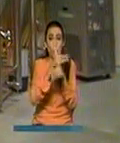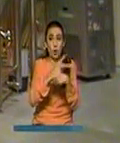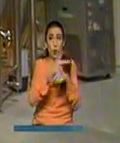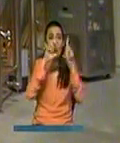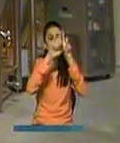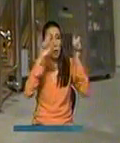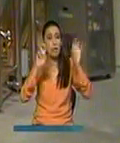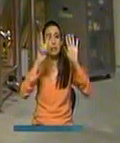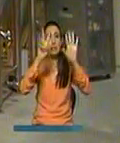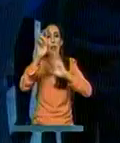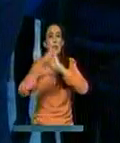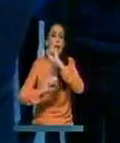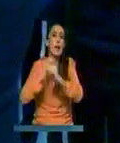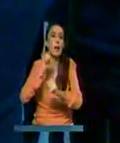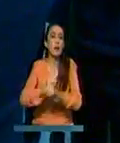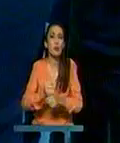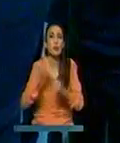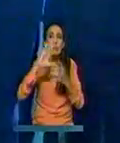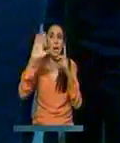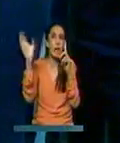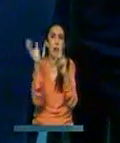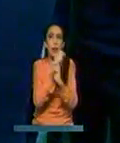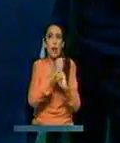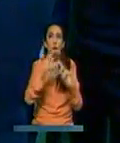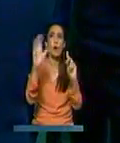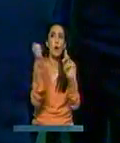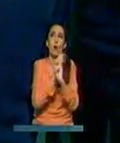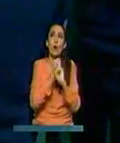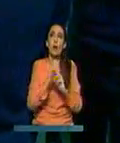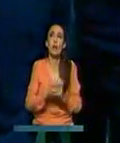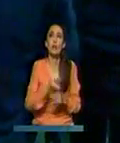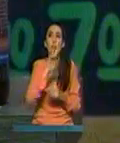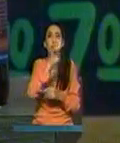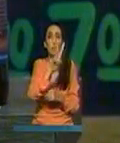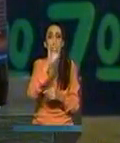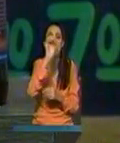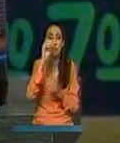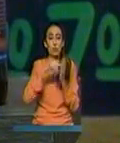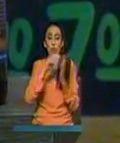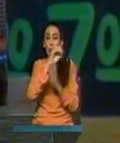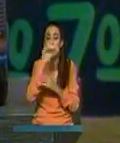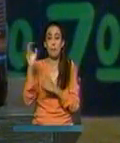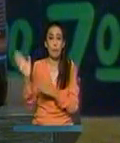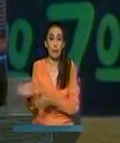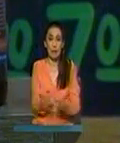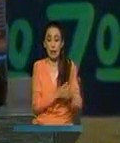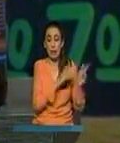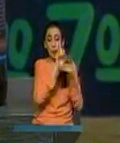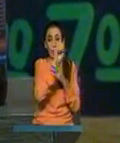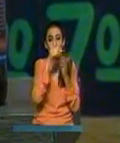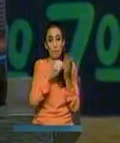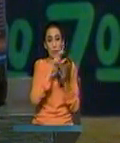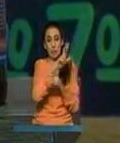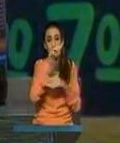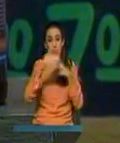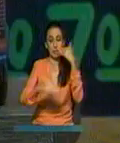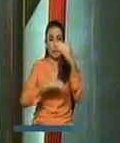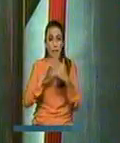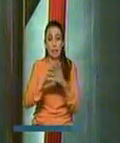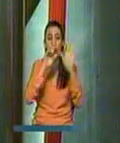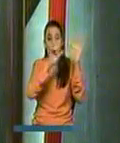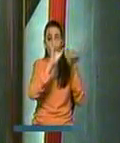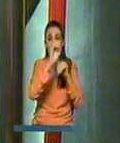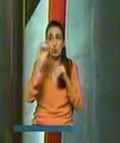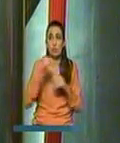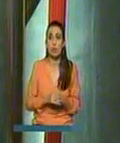que en 7 años de vigencia ha logrado generar 2.300 plazas de trabajo, 1.300 directas y 800 indirectas.